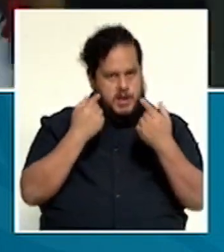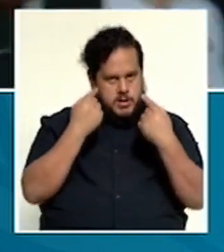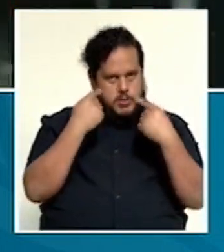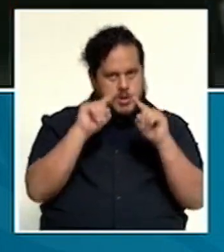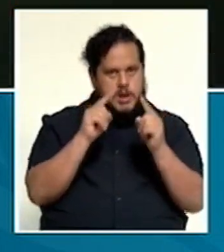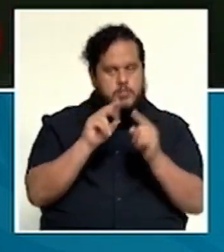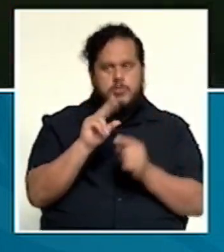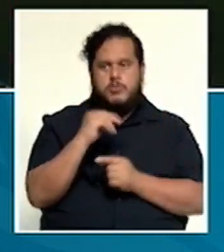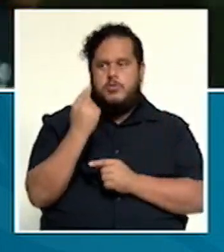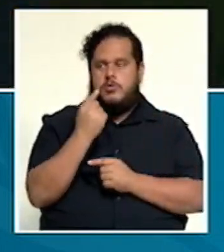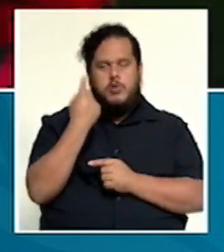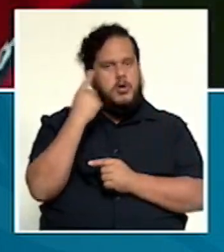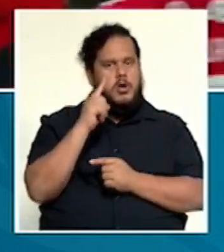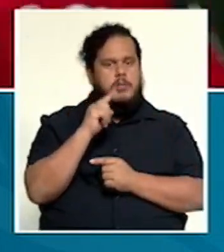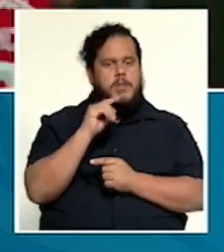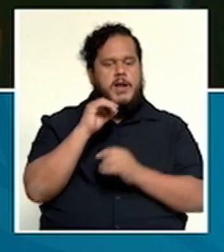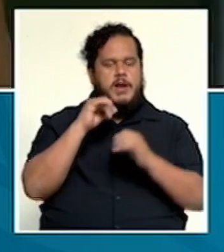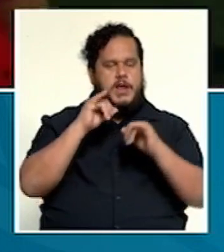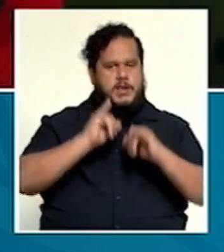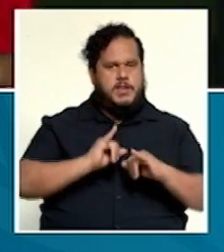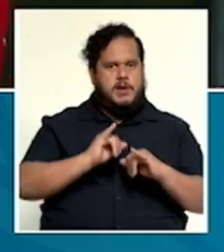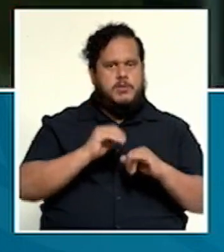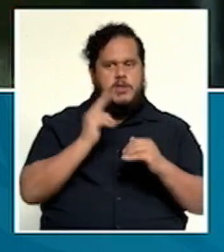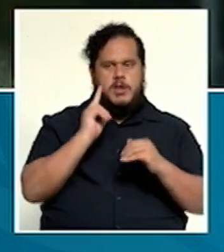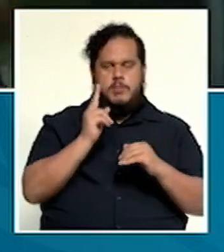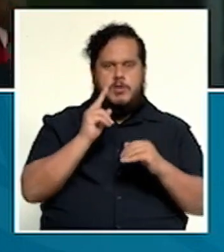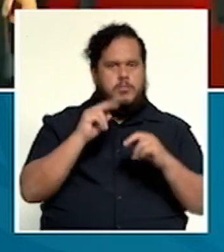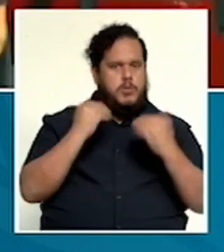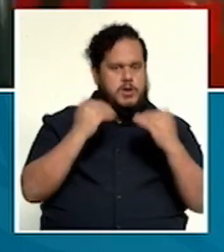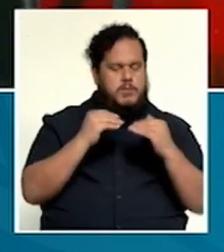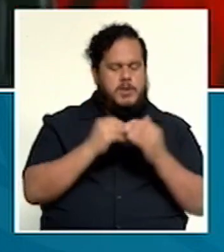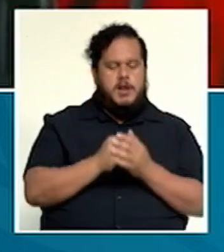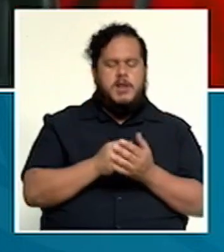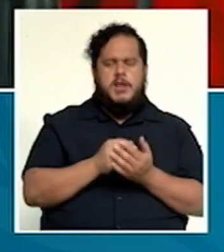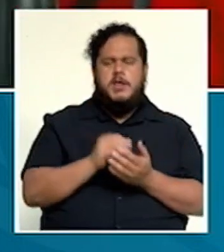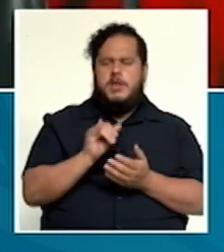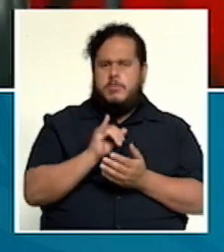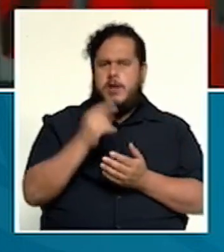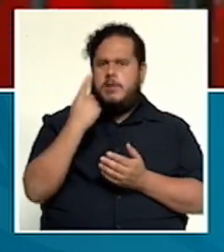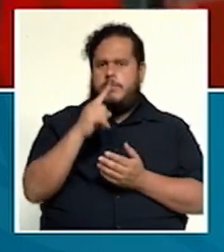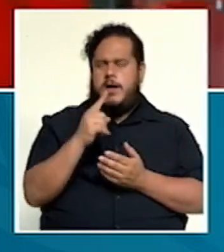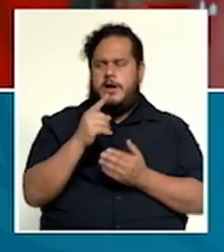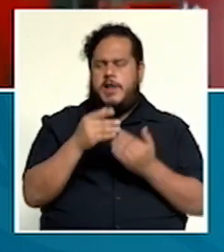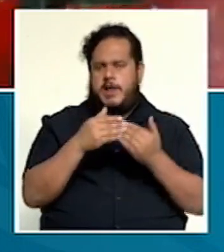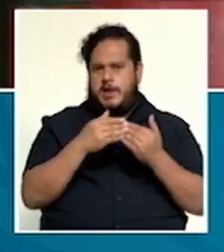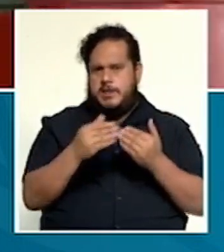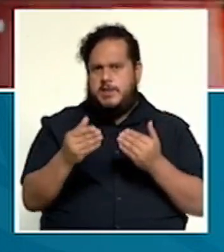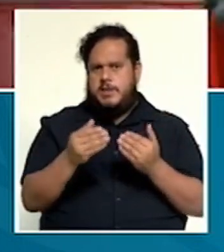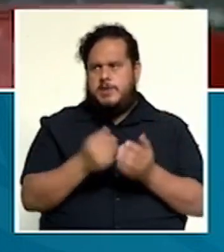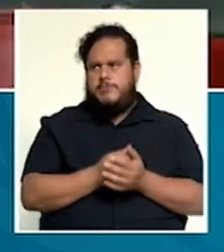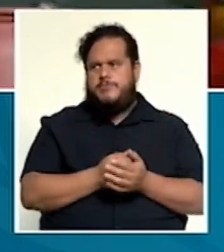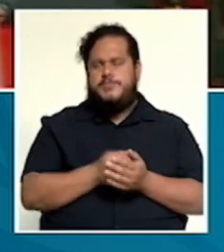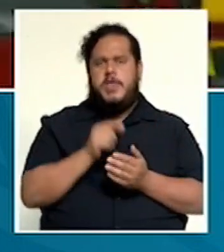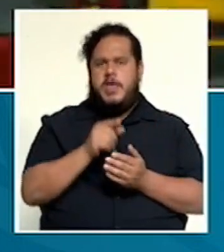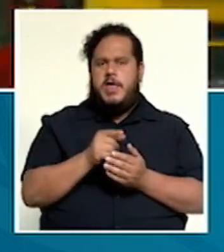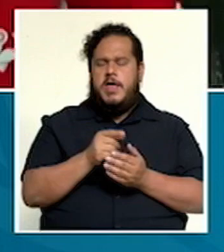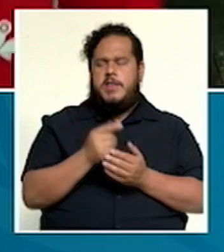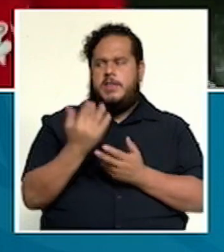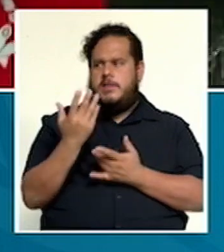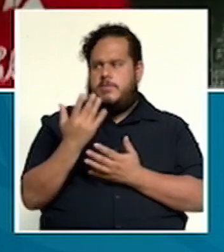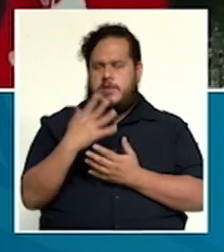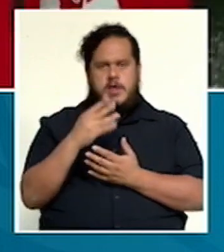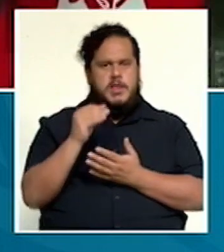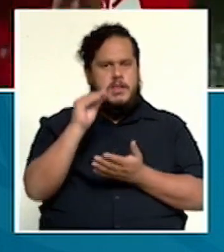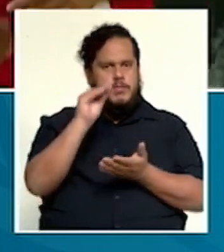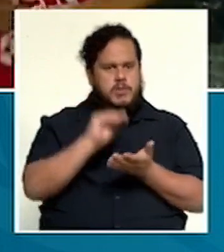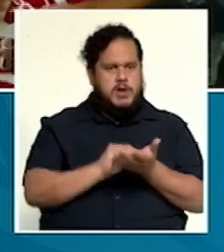solo para estar en el mismo nivel que hemos estado, sino para exceder esas expectativas y